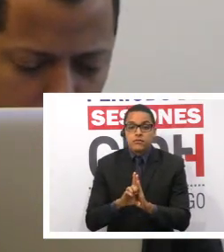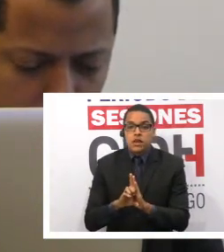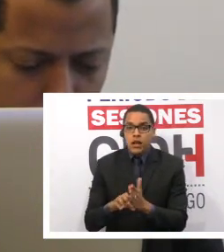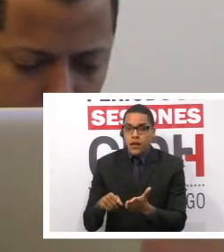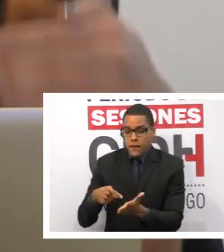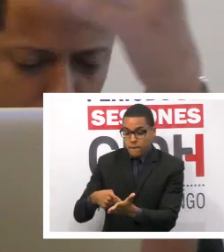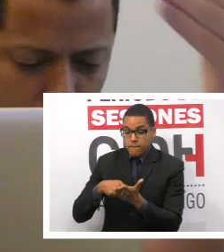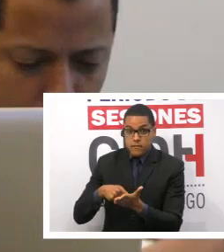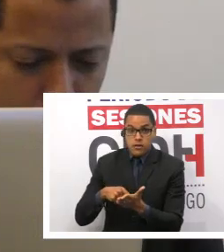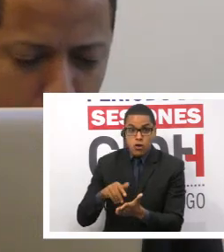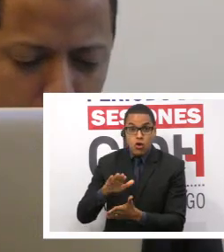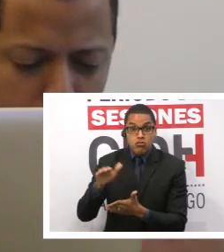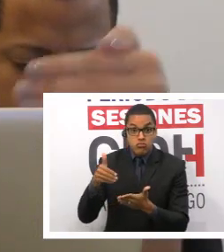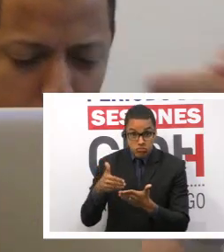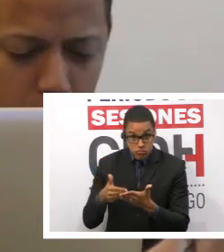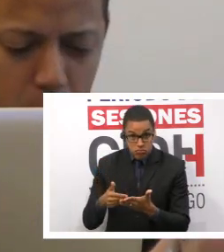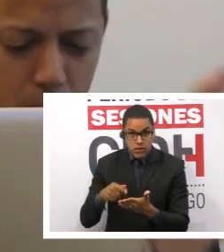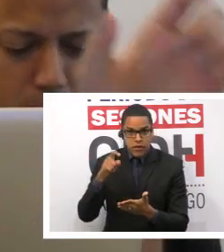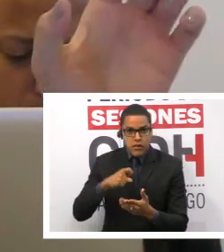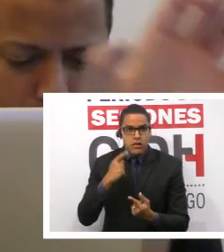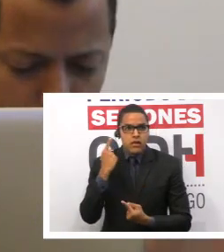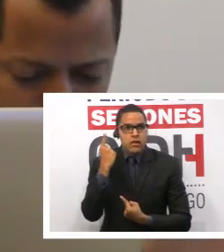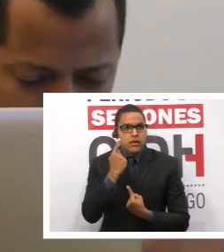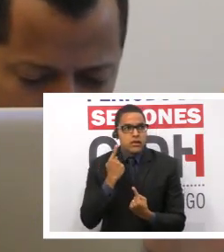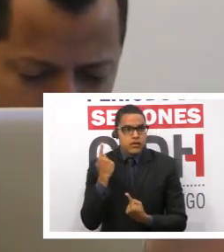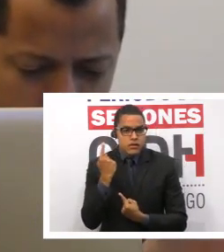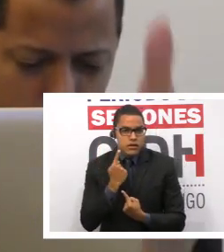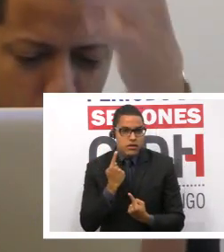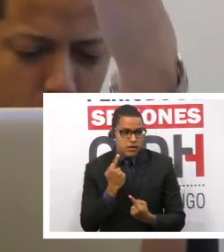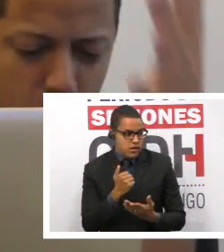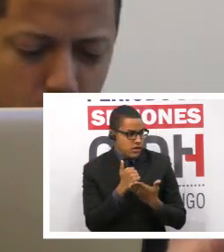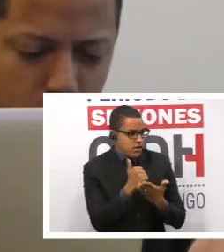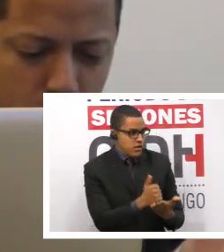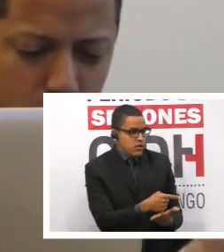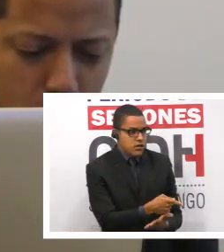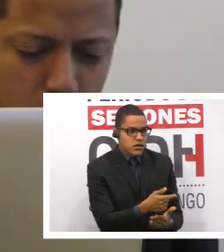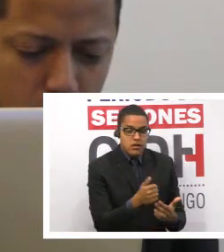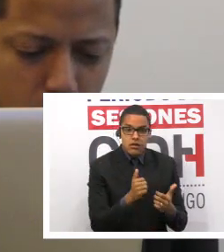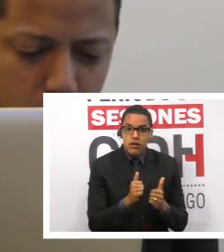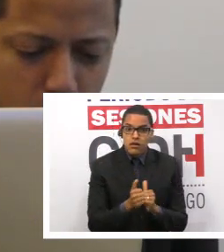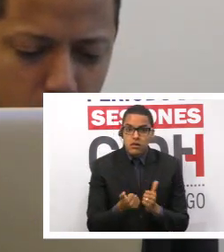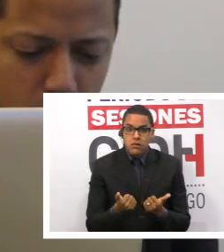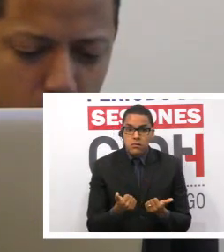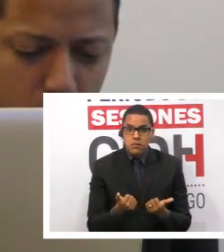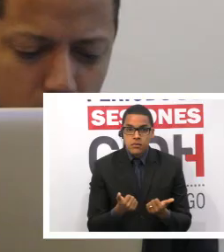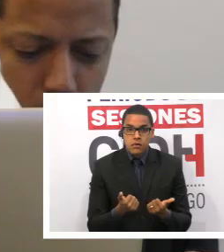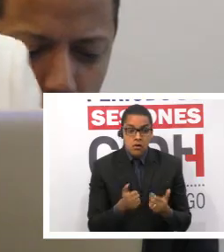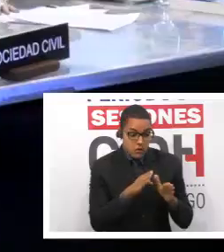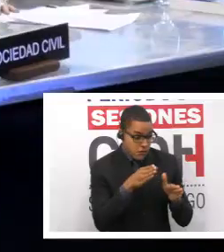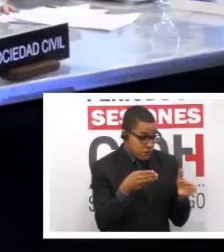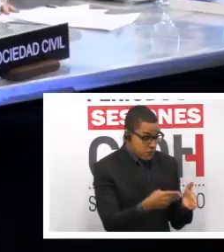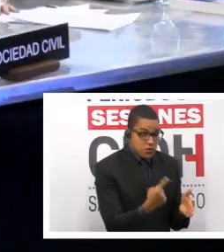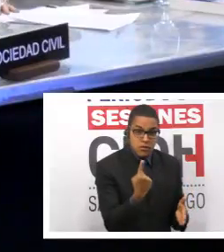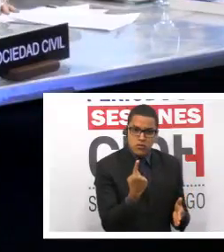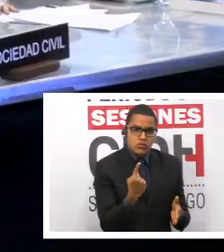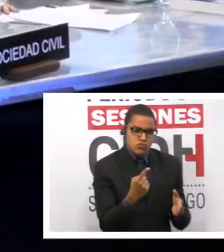esta en esta mirada redistributiva no solamente en su contenido mínimo sino en todo el contenido del derecho